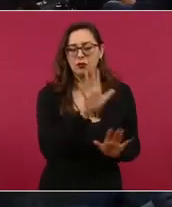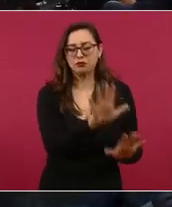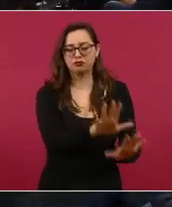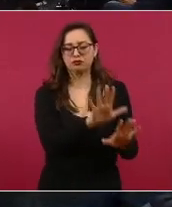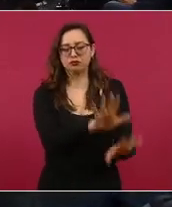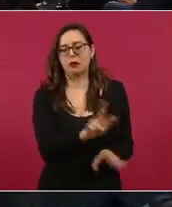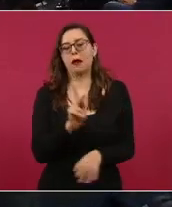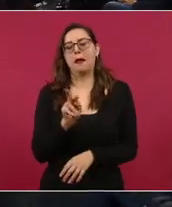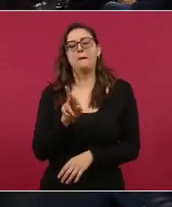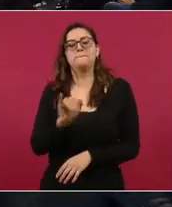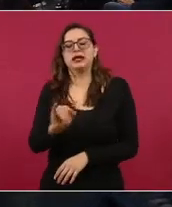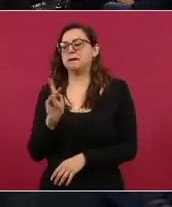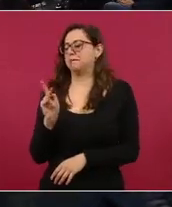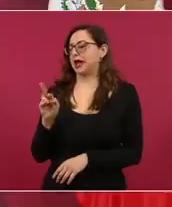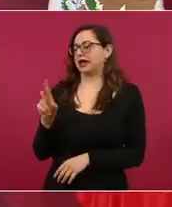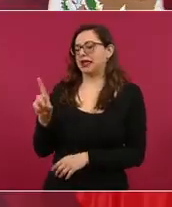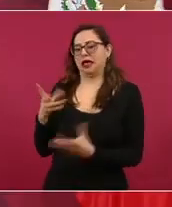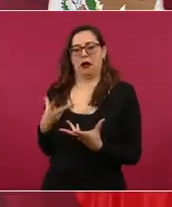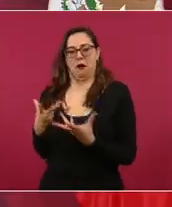la vamos a votar con el PRD.